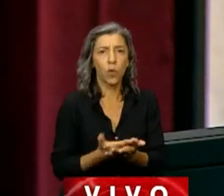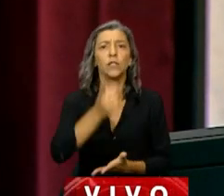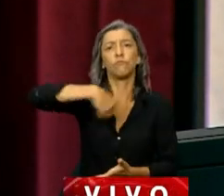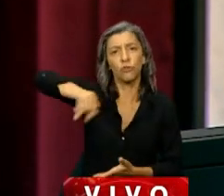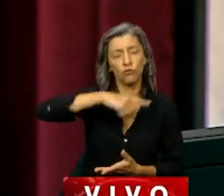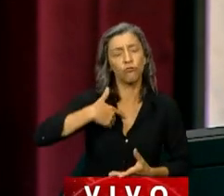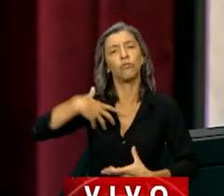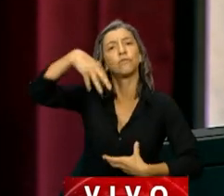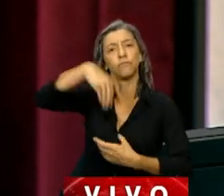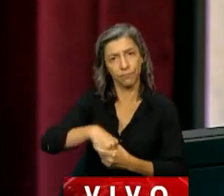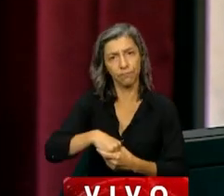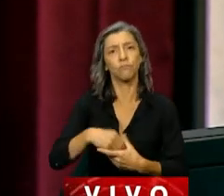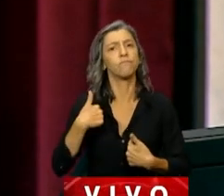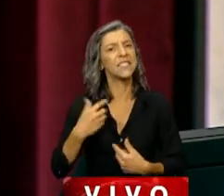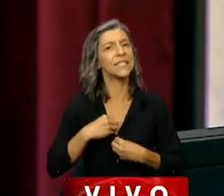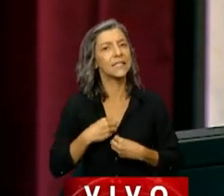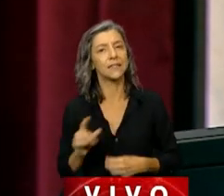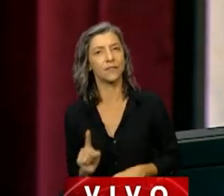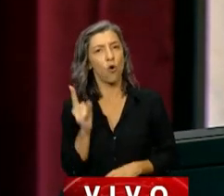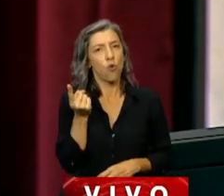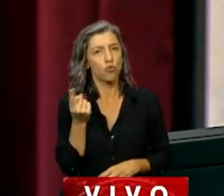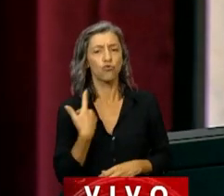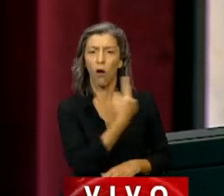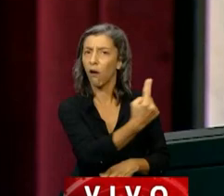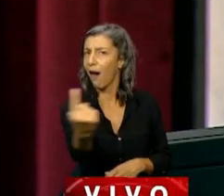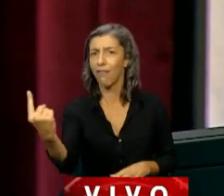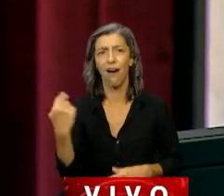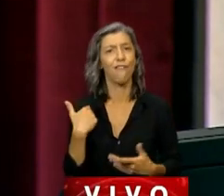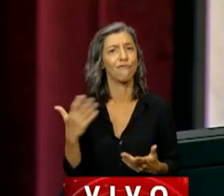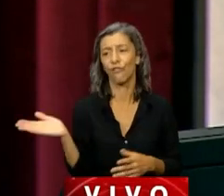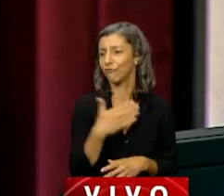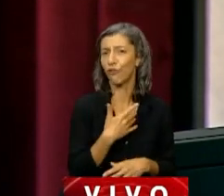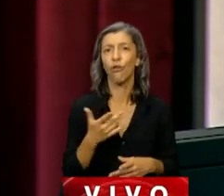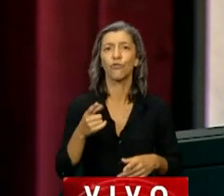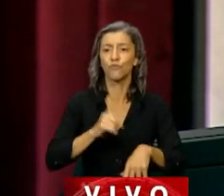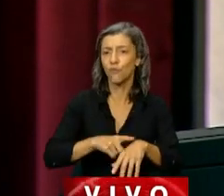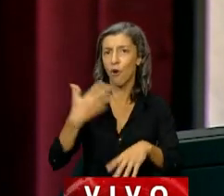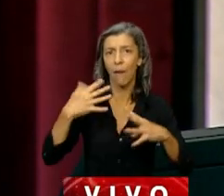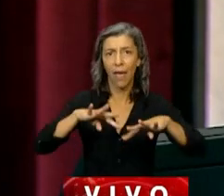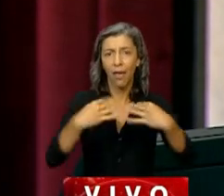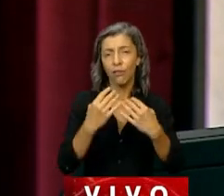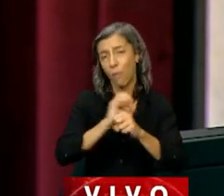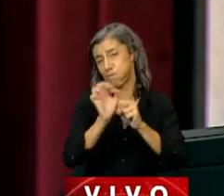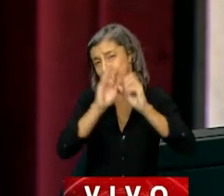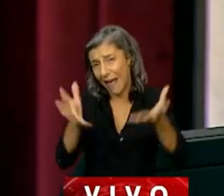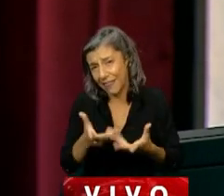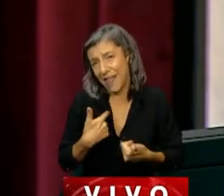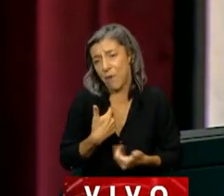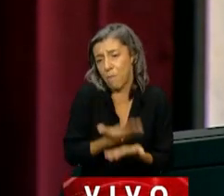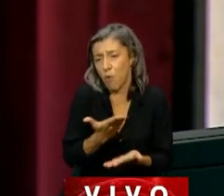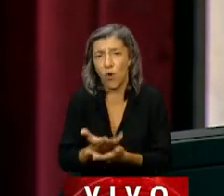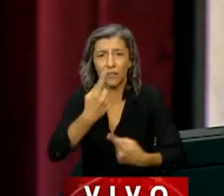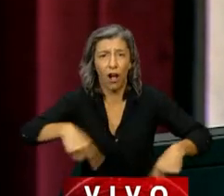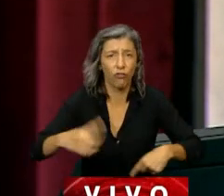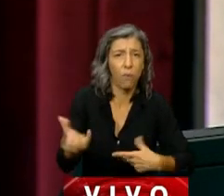orgullosa de cada una de las iniciativas que esta Cámara generó en pandemia, y ni que hablar de aquello